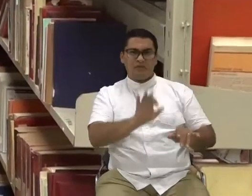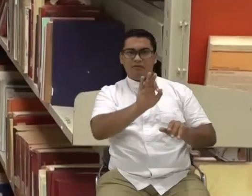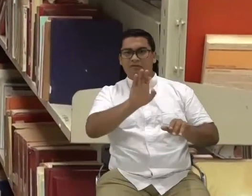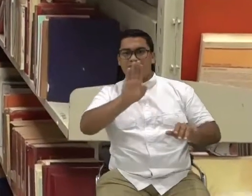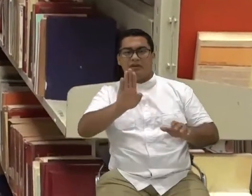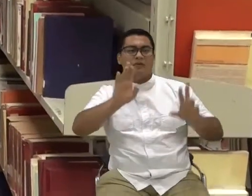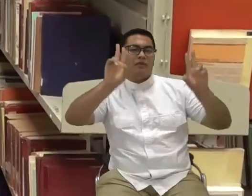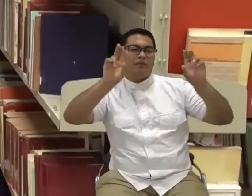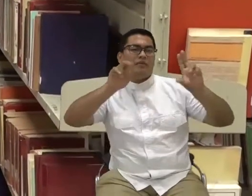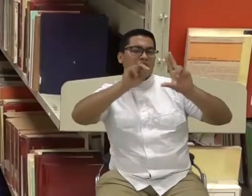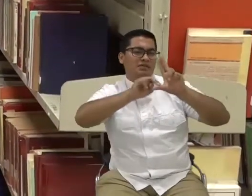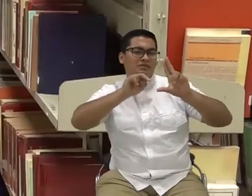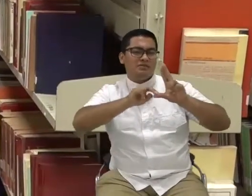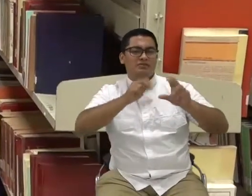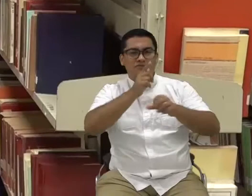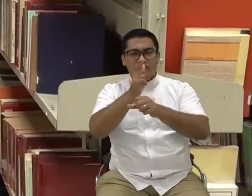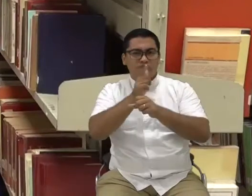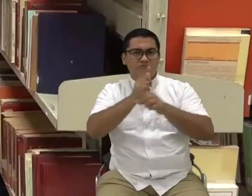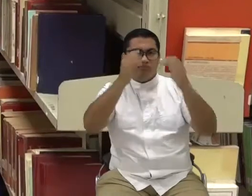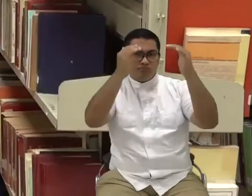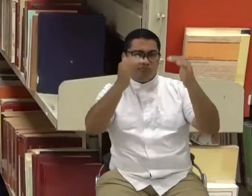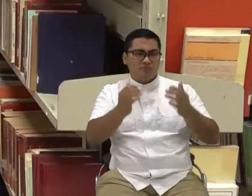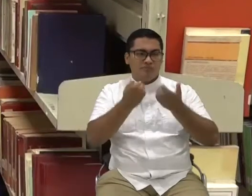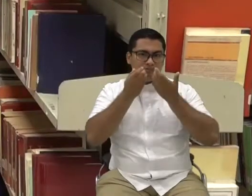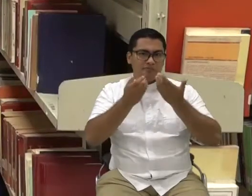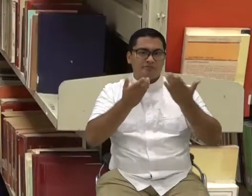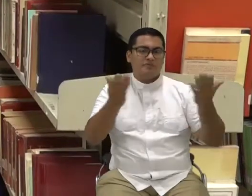redes sociales como sede SINAPRED para estar al tanto de